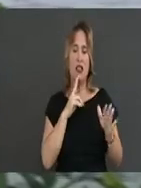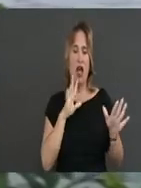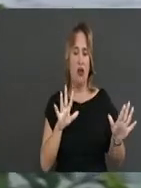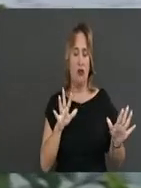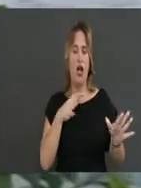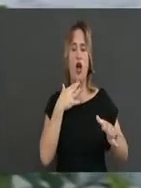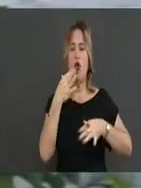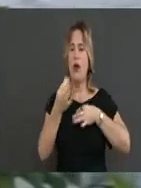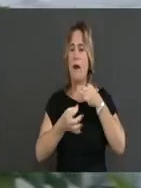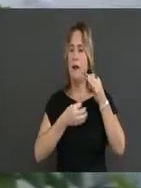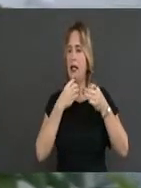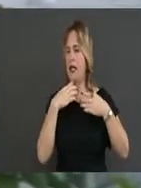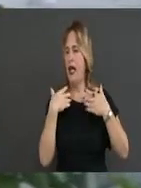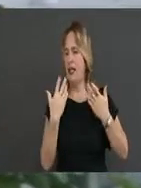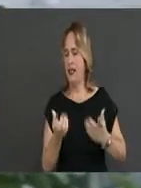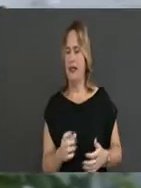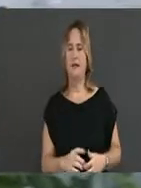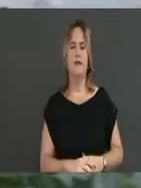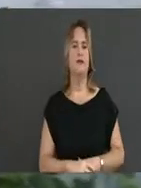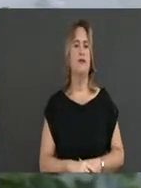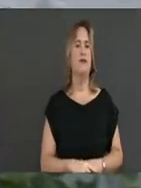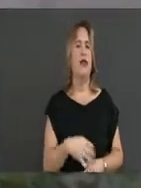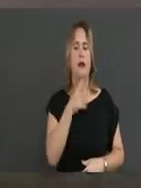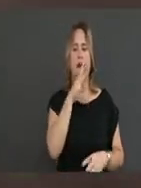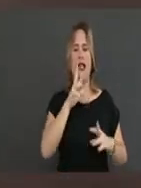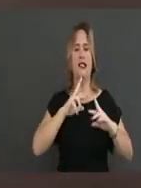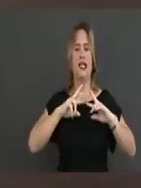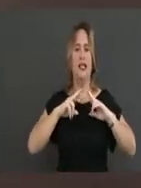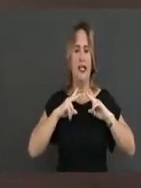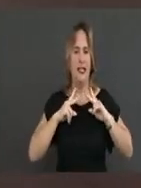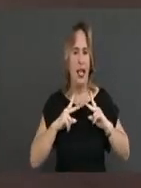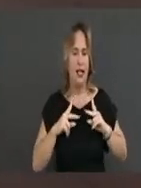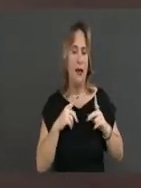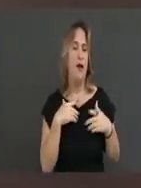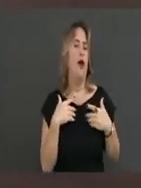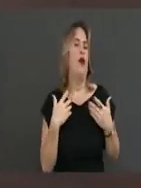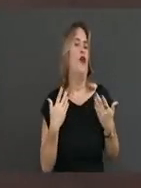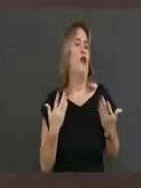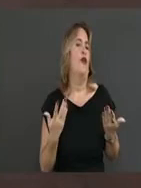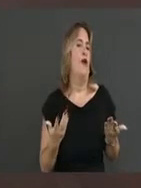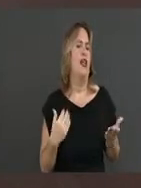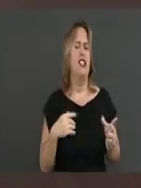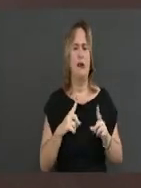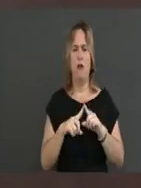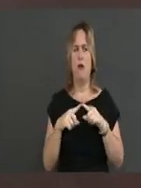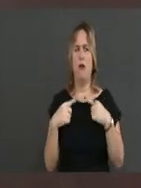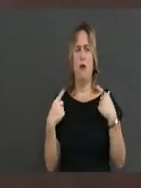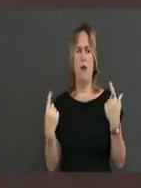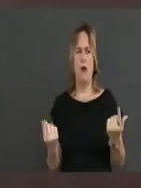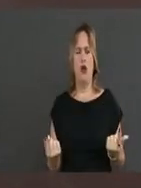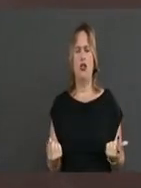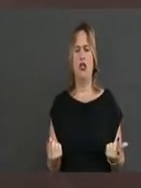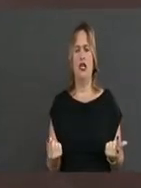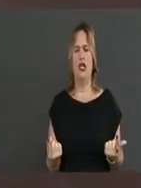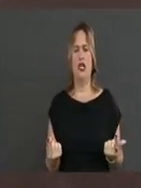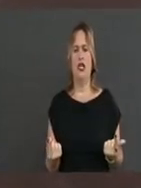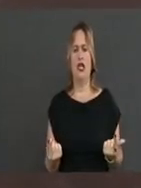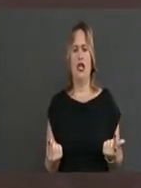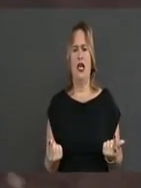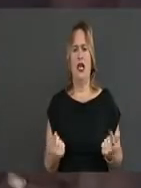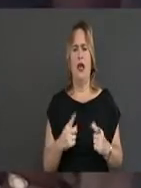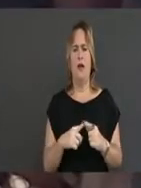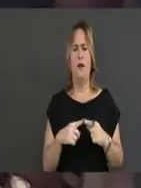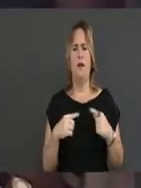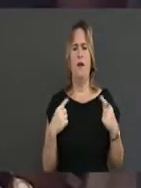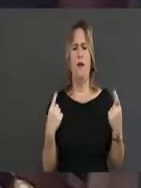explicar una vez más, aunque parezca reiterativo, es que dirían, bueno, ¿y por qué en los... ¿Por qué